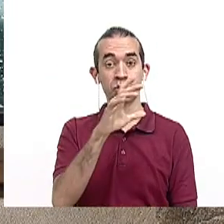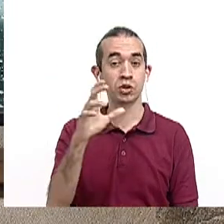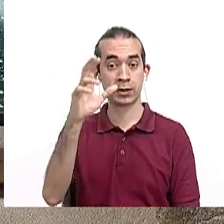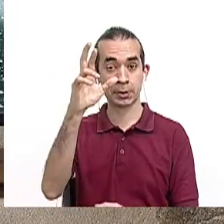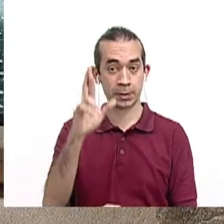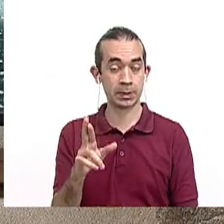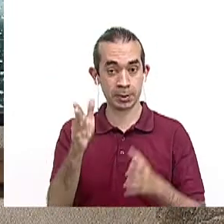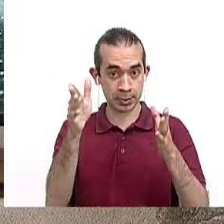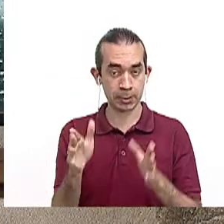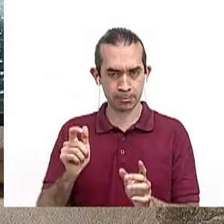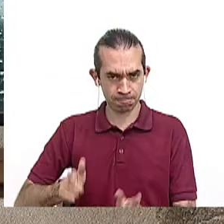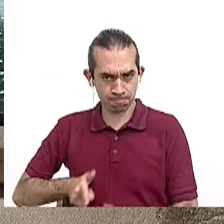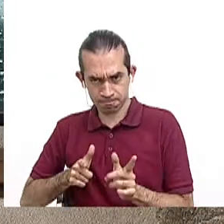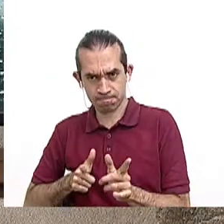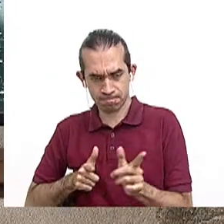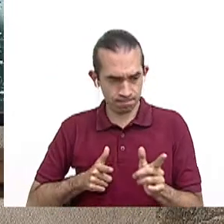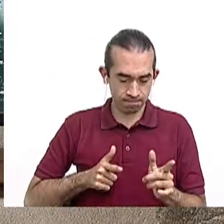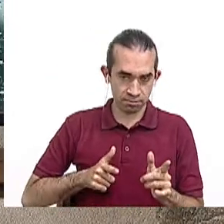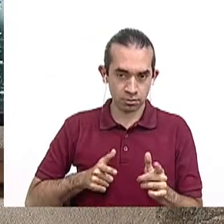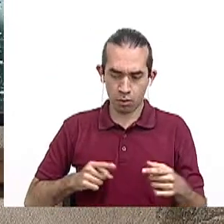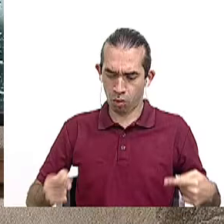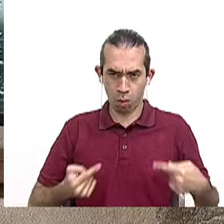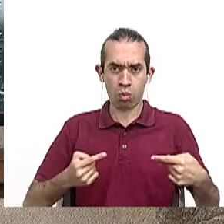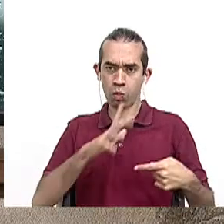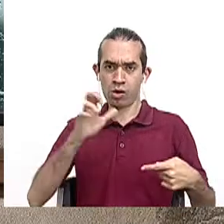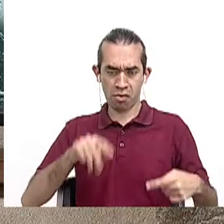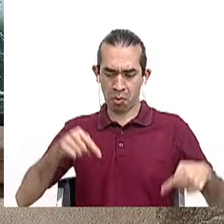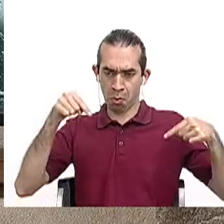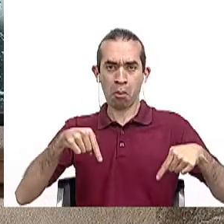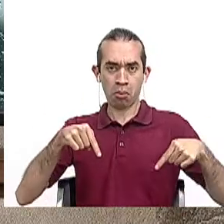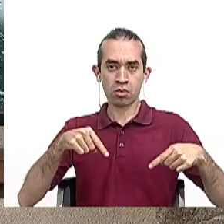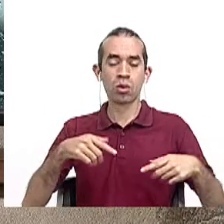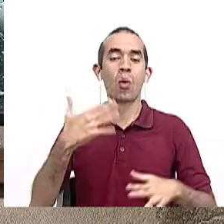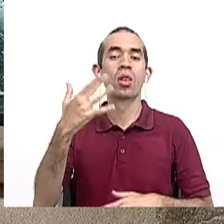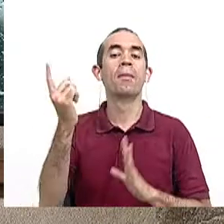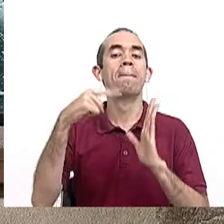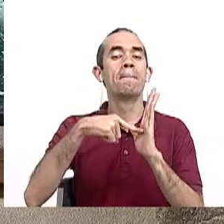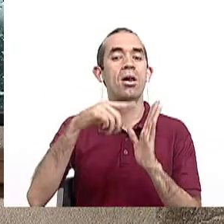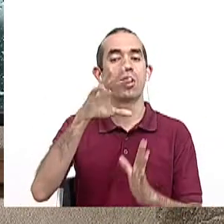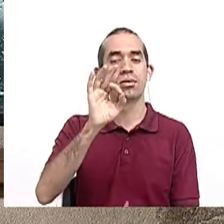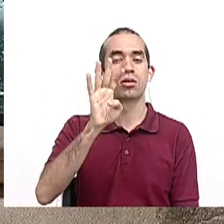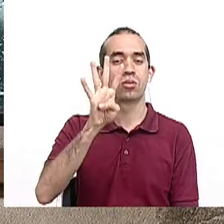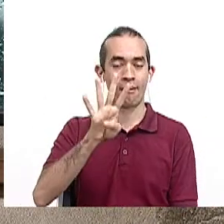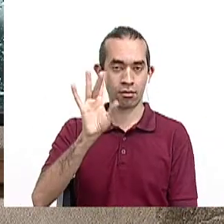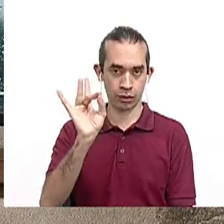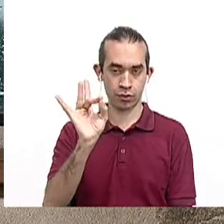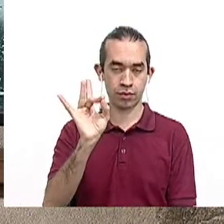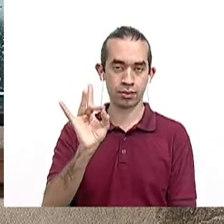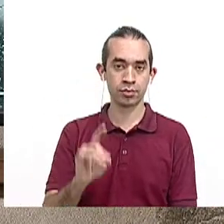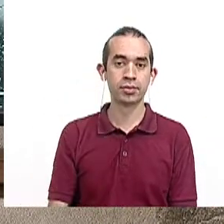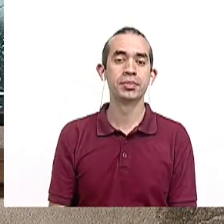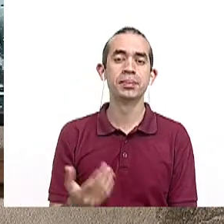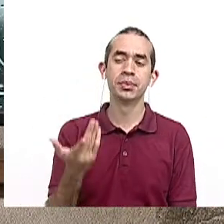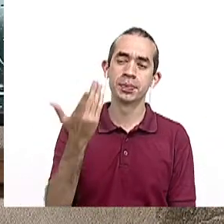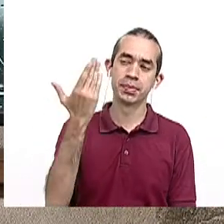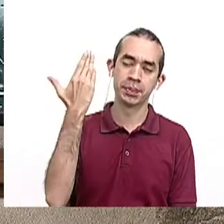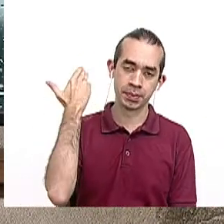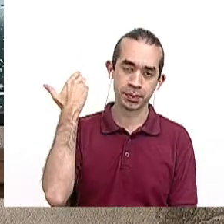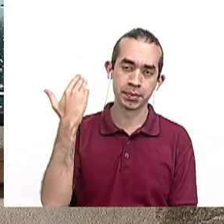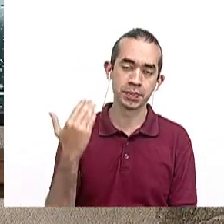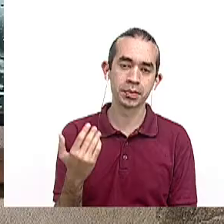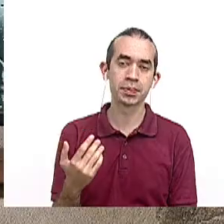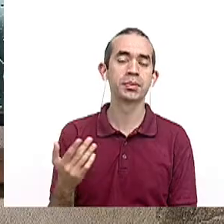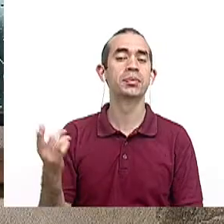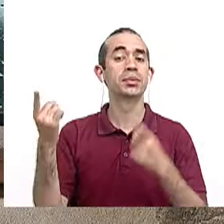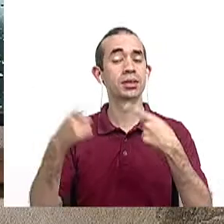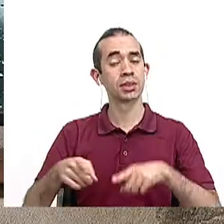armas contra nosotros mismos fue en el año 48, 1948, en aquel pasaje que